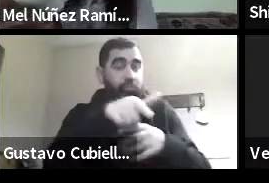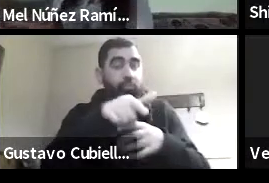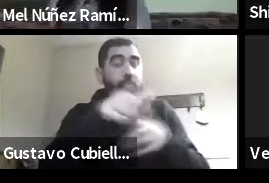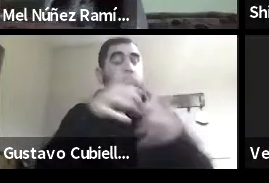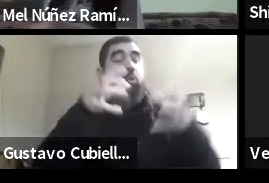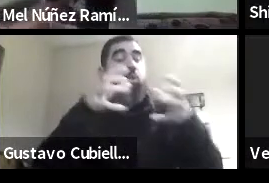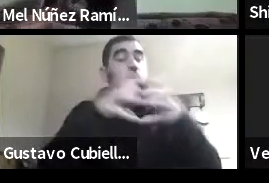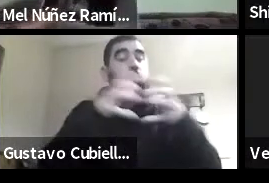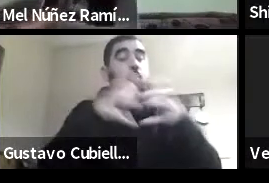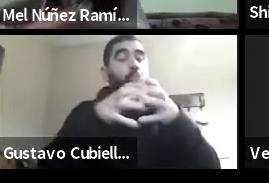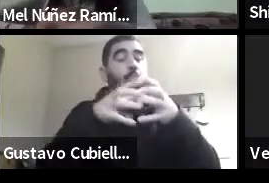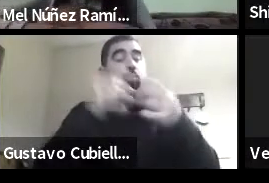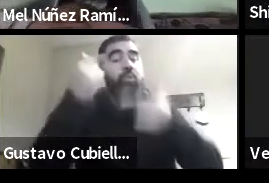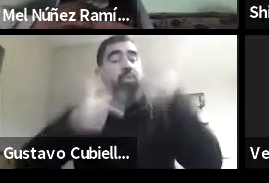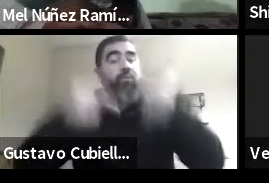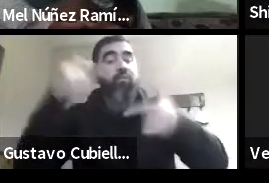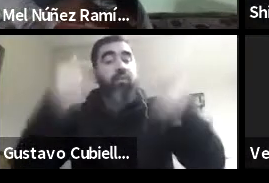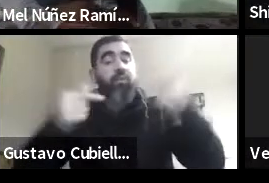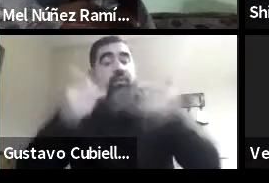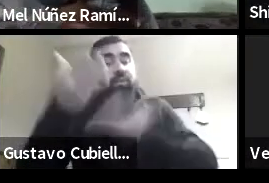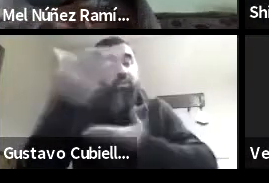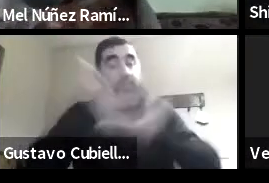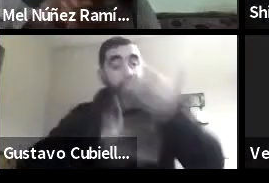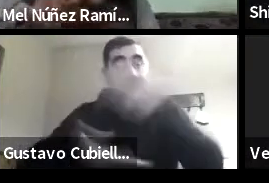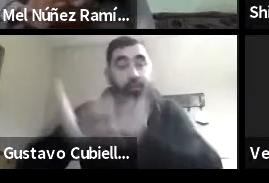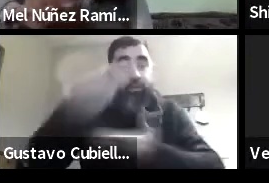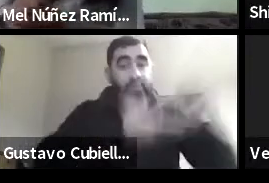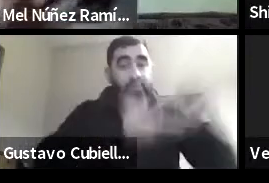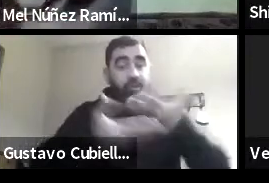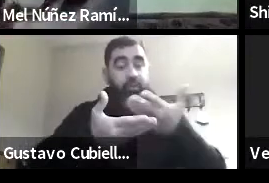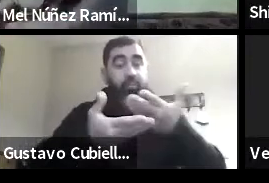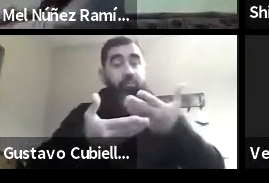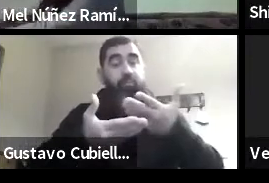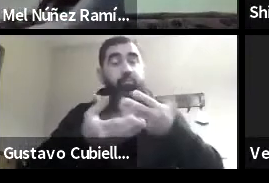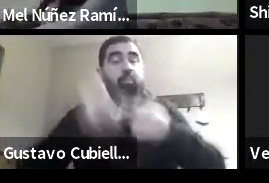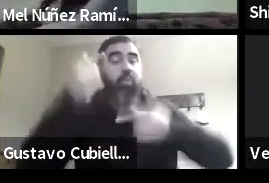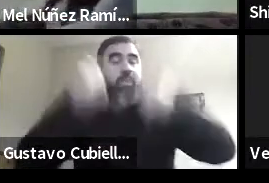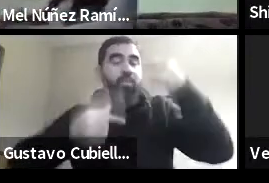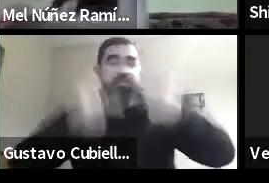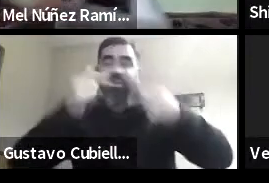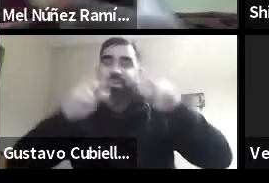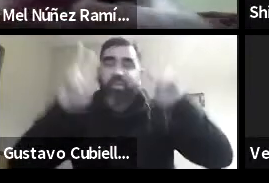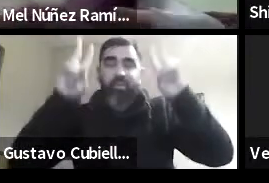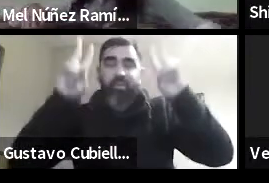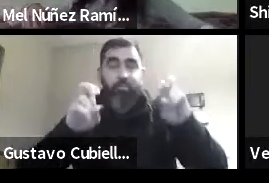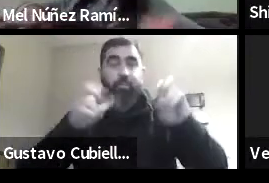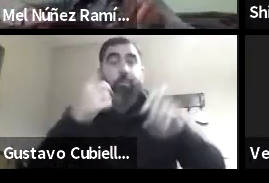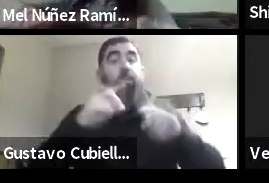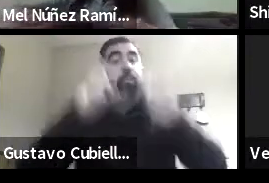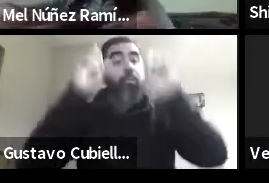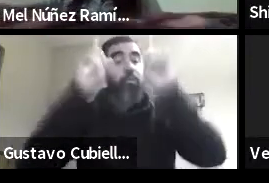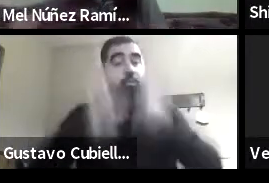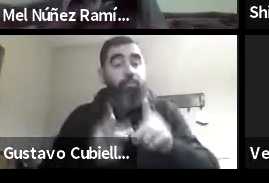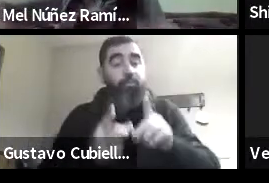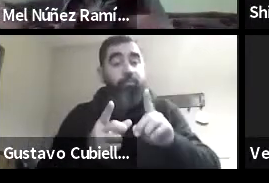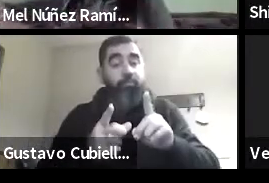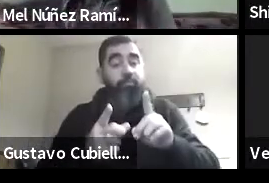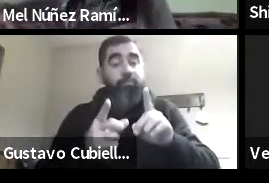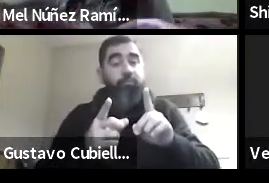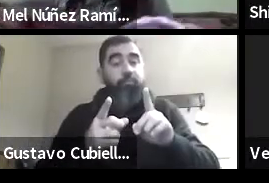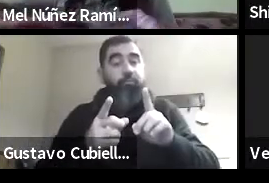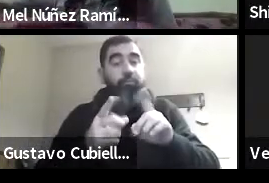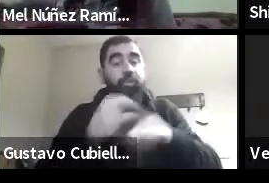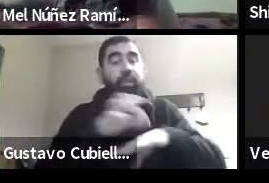grupos de intercambio y de discusión sobre distintos tópicos, pero a su vez que están guiados por